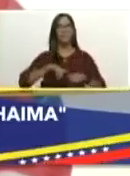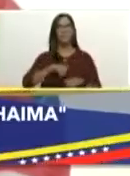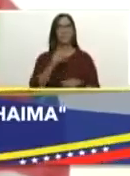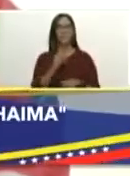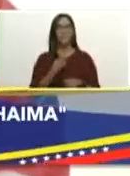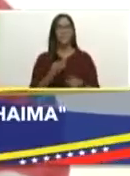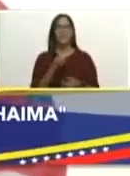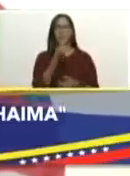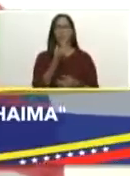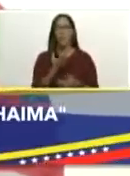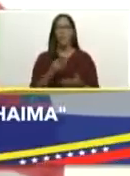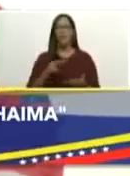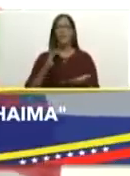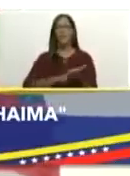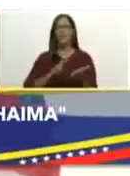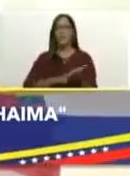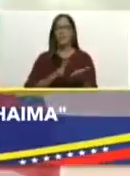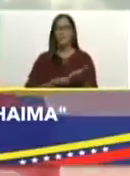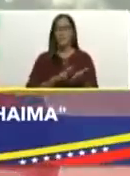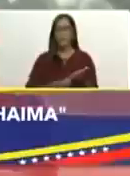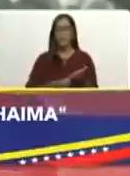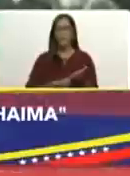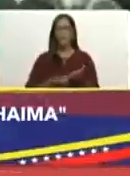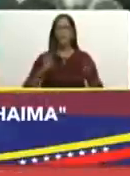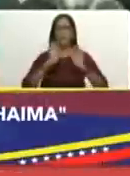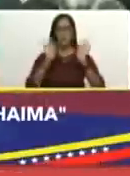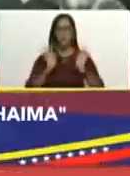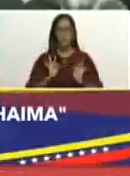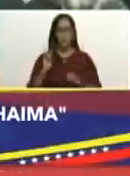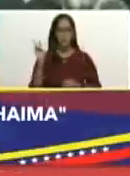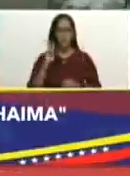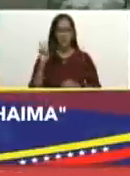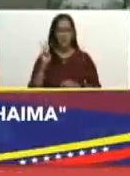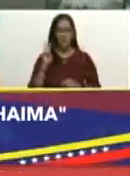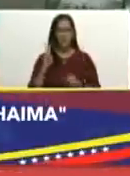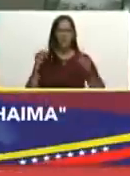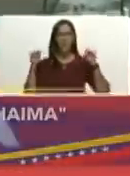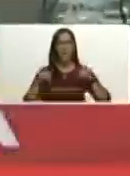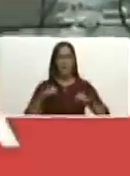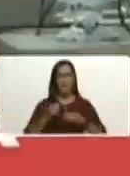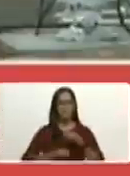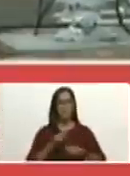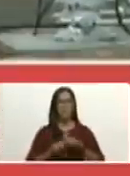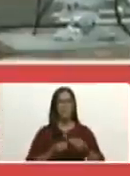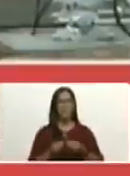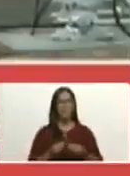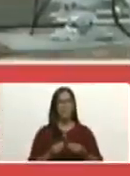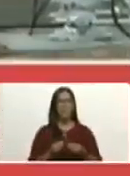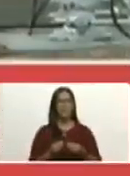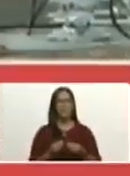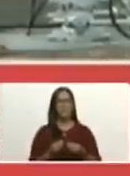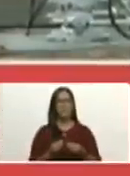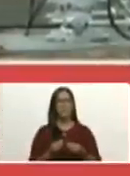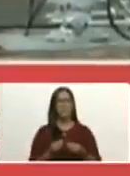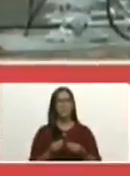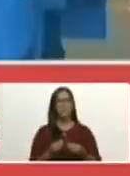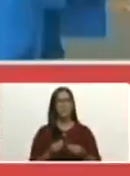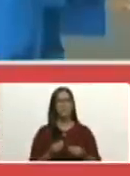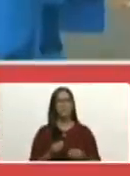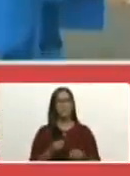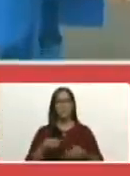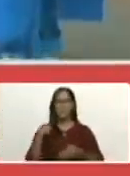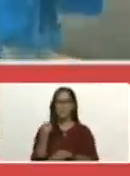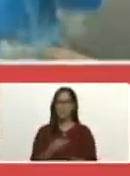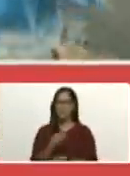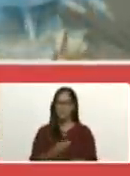gran realidad, una realidad del modelo en Venezuela. Aquí se hicieron unas inversiones aproximadas de